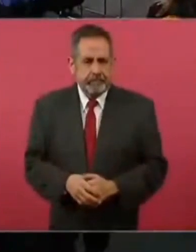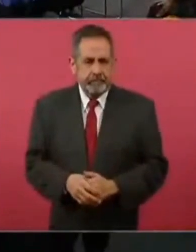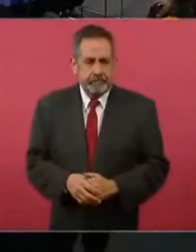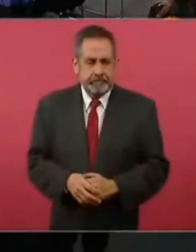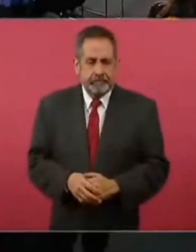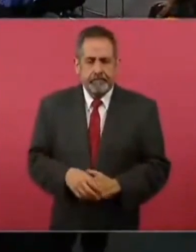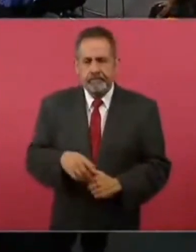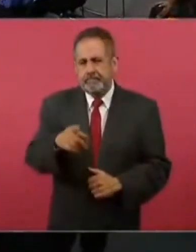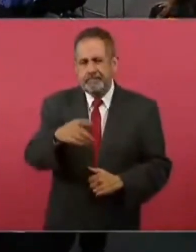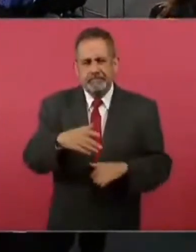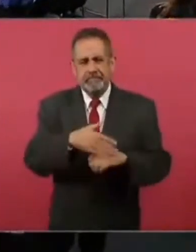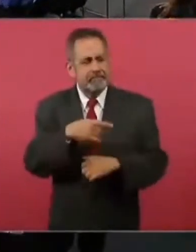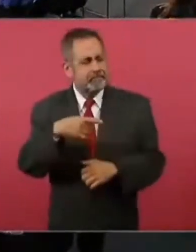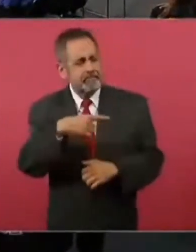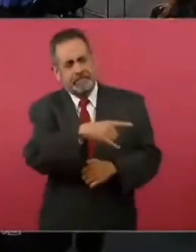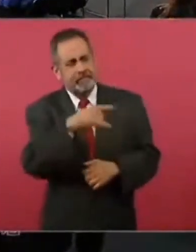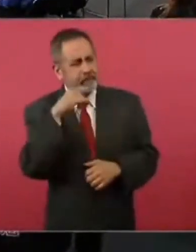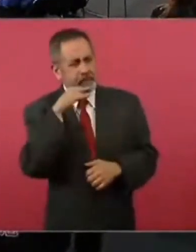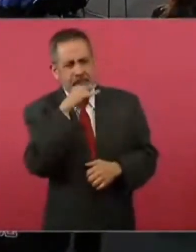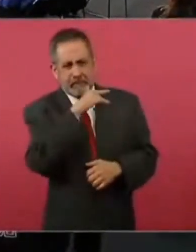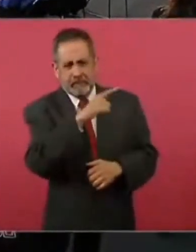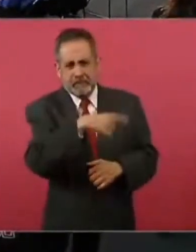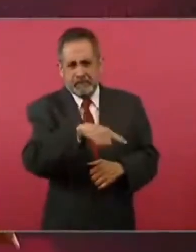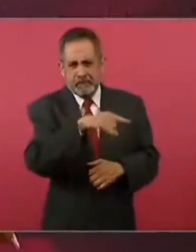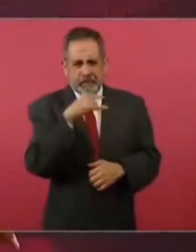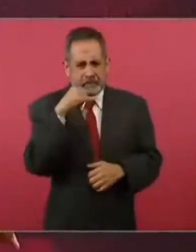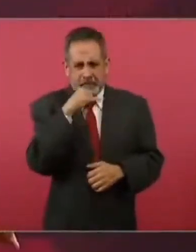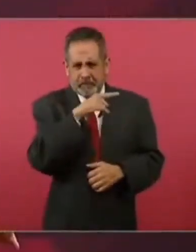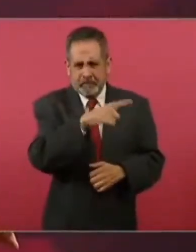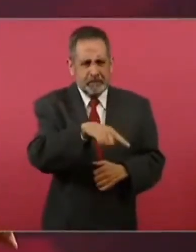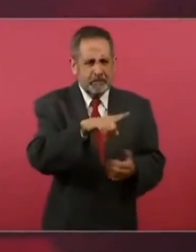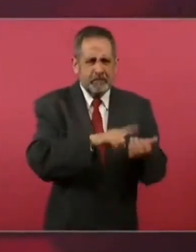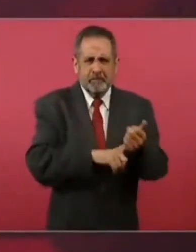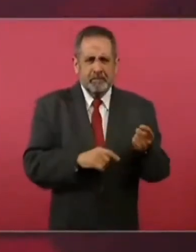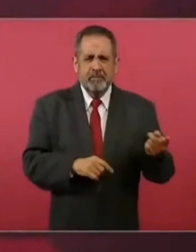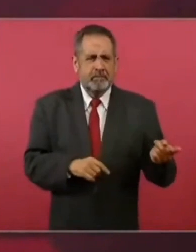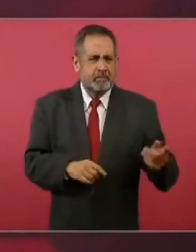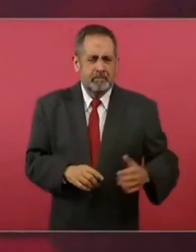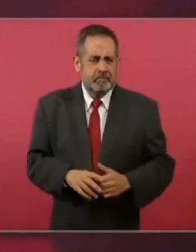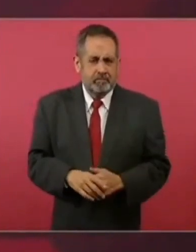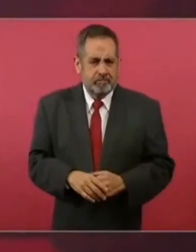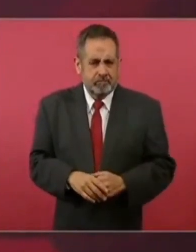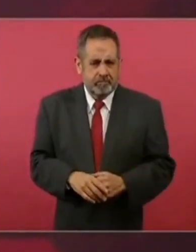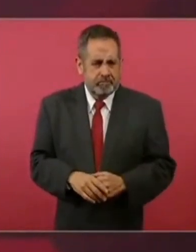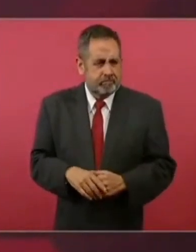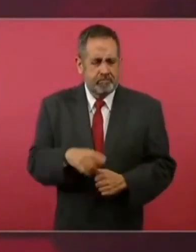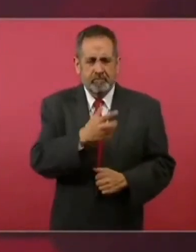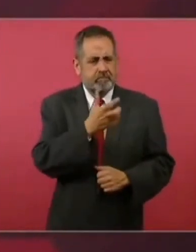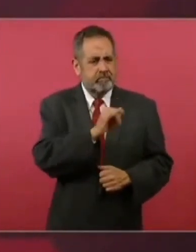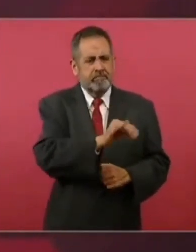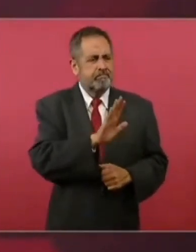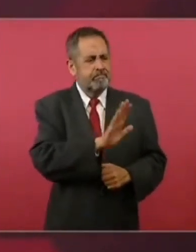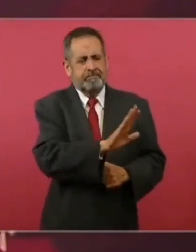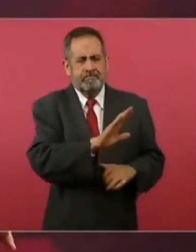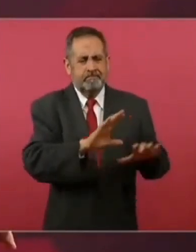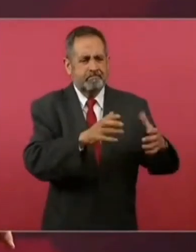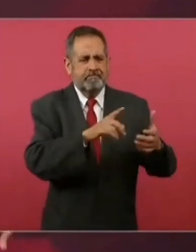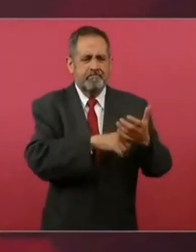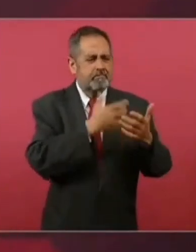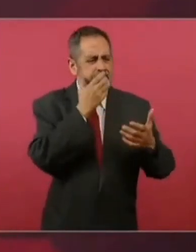la hipocresía, porque esa es la verdadera doctrina de la derecha,